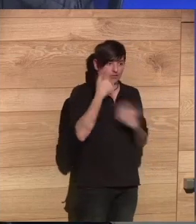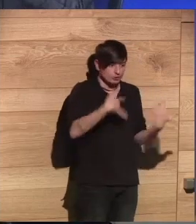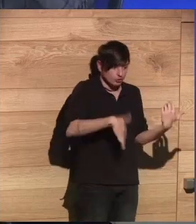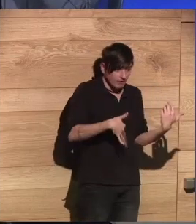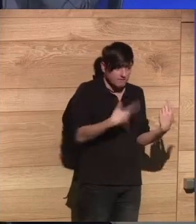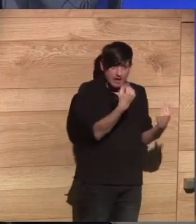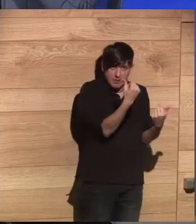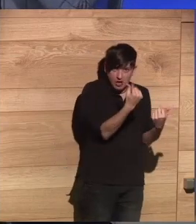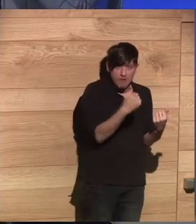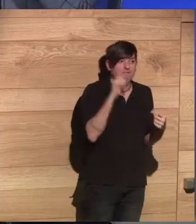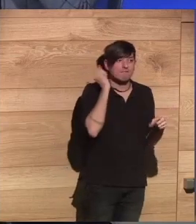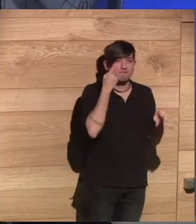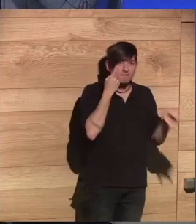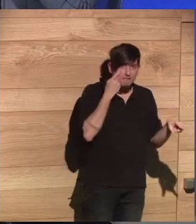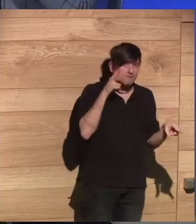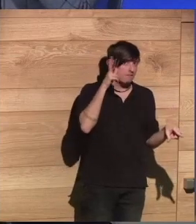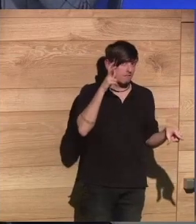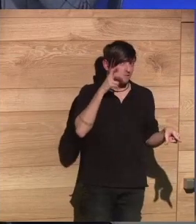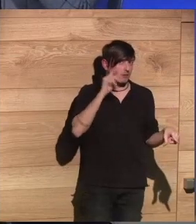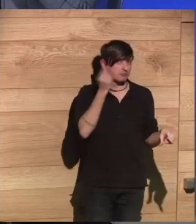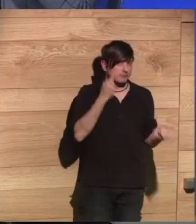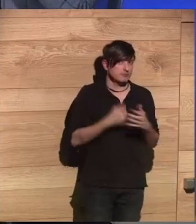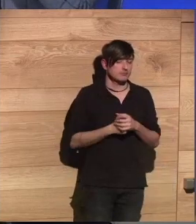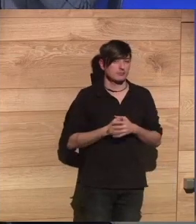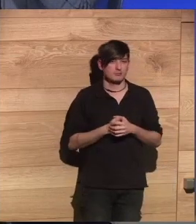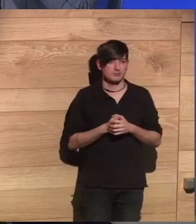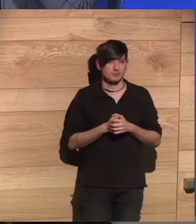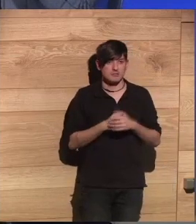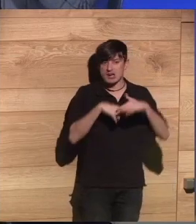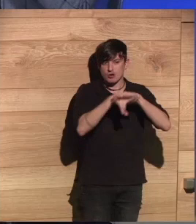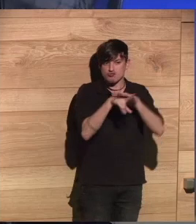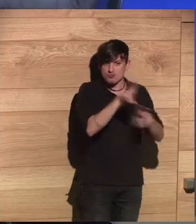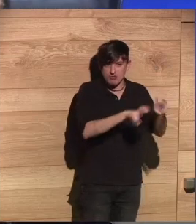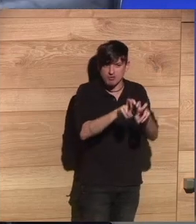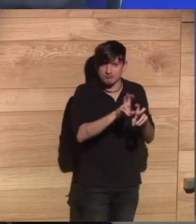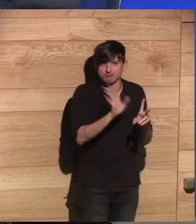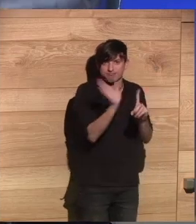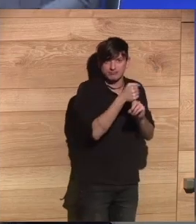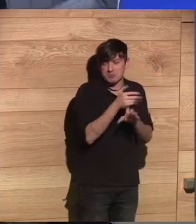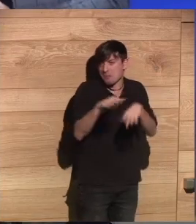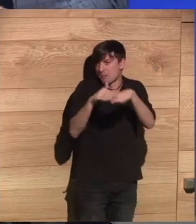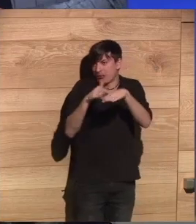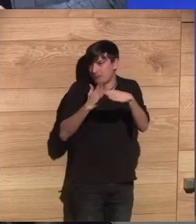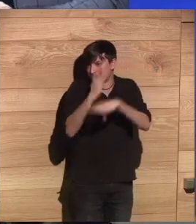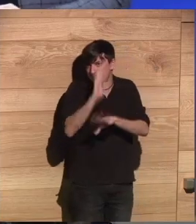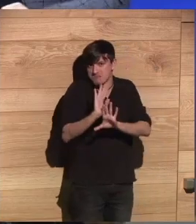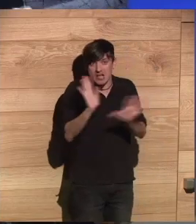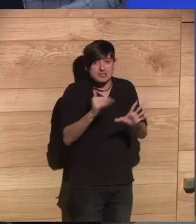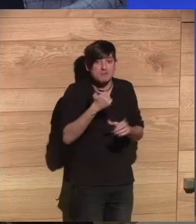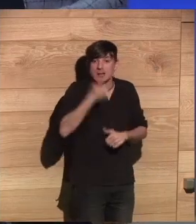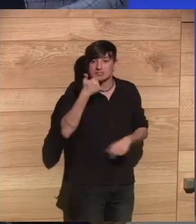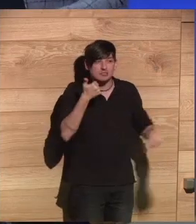guitarras flamencas y la búsqueda de ese tipo de recursos. Sí. Perdón, era una cosa que quería decir.